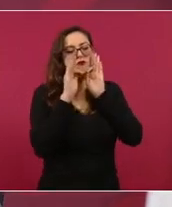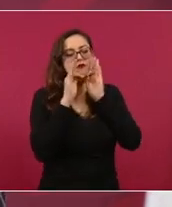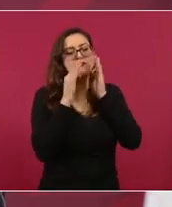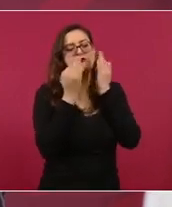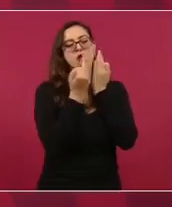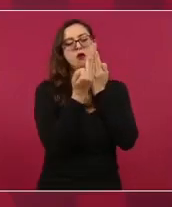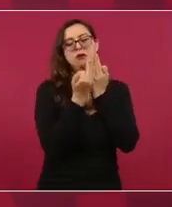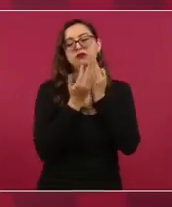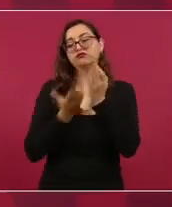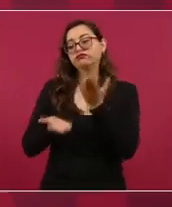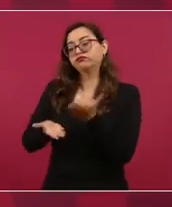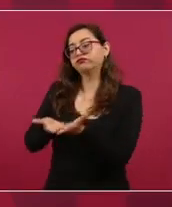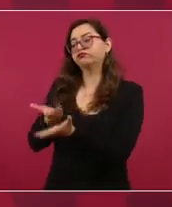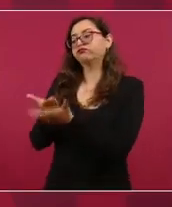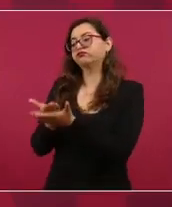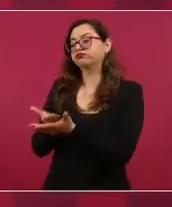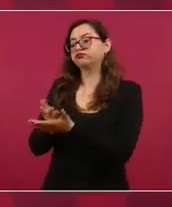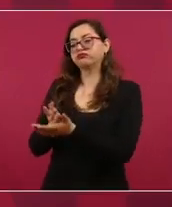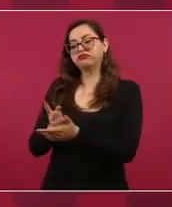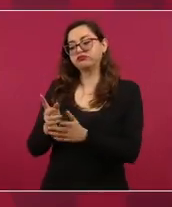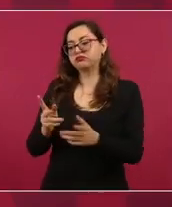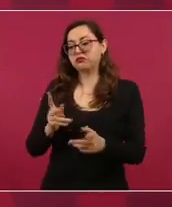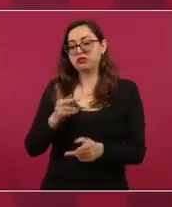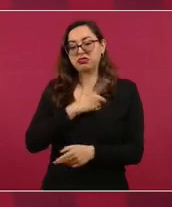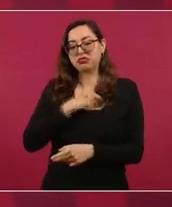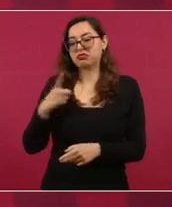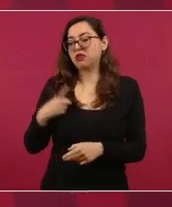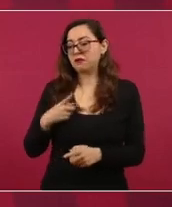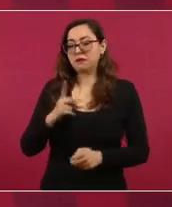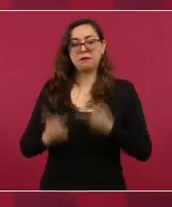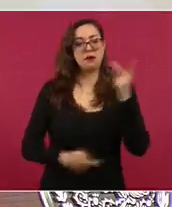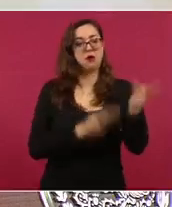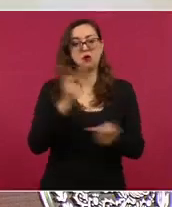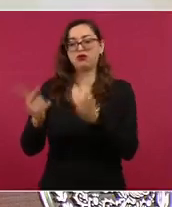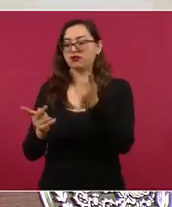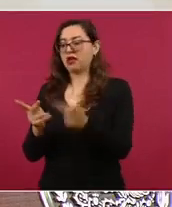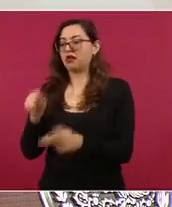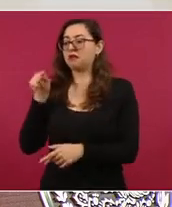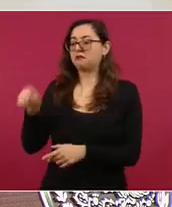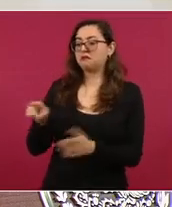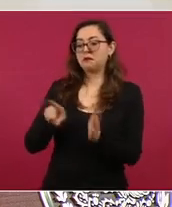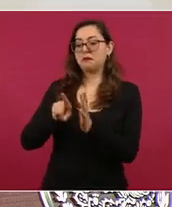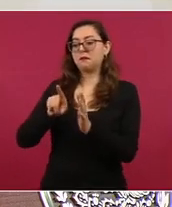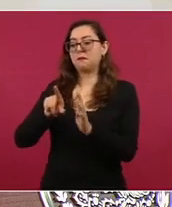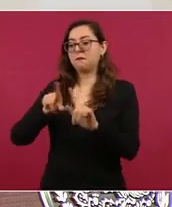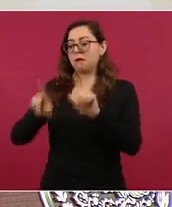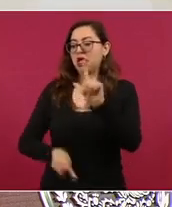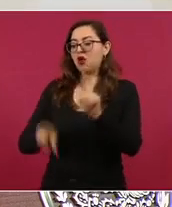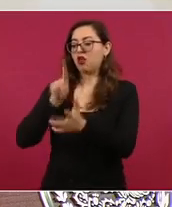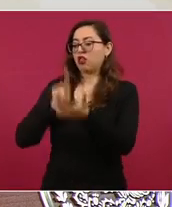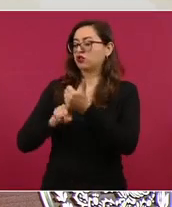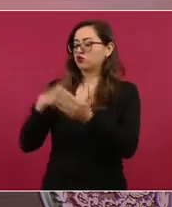declararon allá de que iban a cambiarnos la legislación.